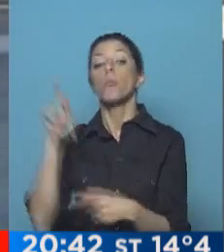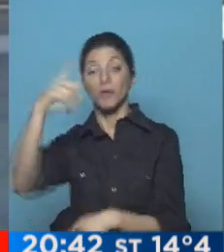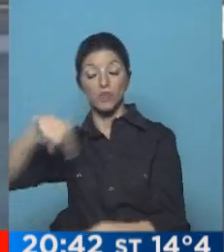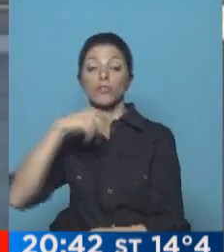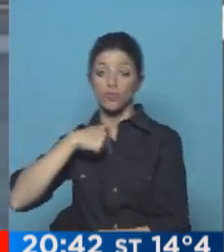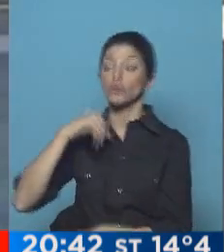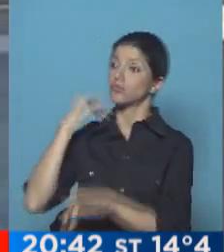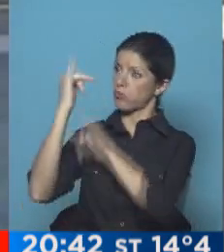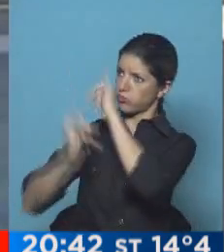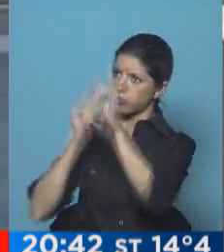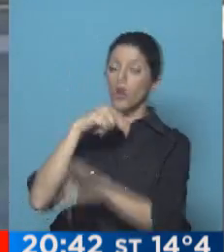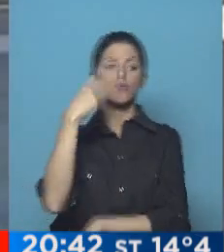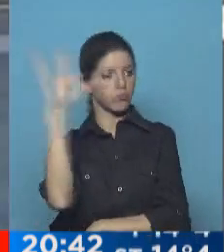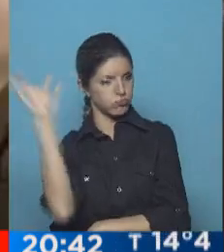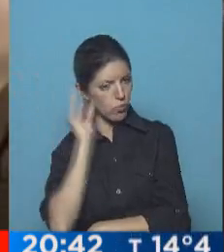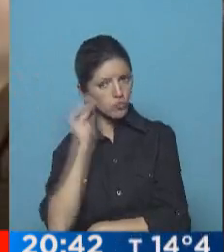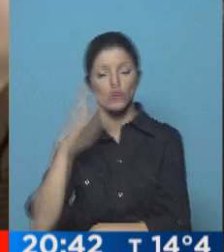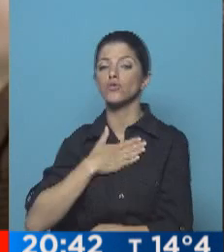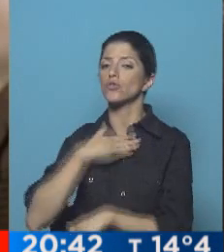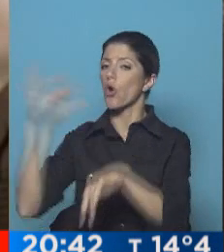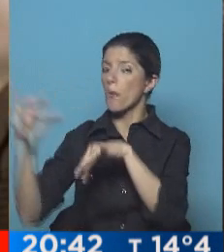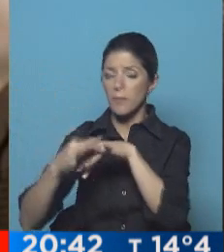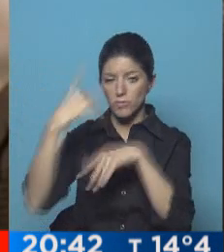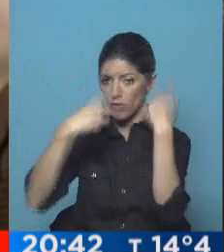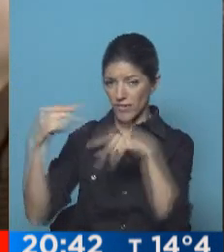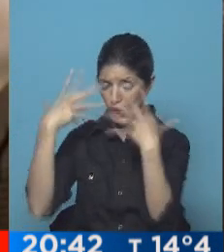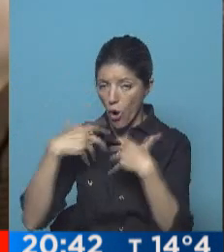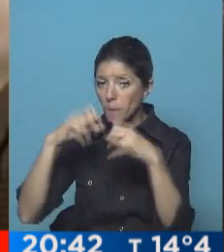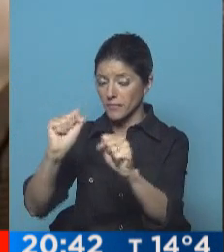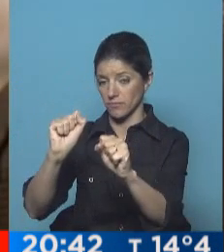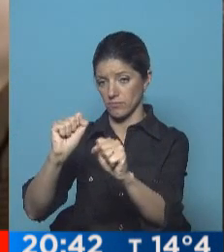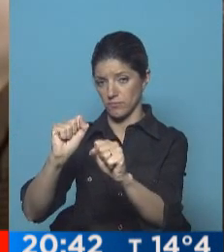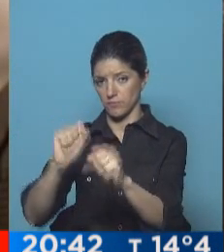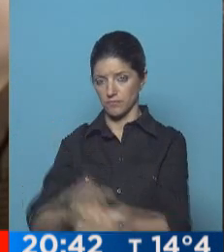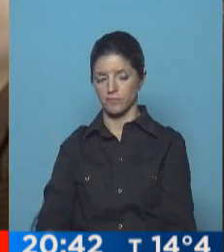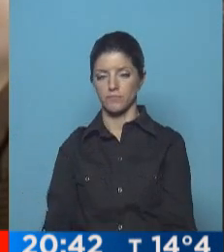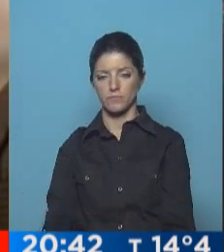el hecho de obtener distintos tipos de compromisos, ya lo evaluamos como muy positivo.